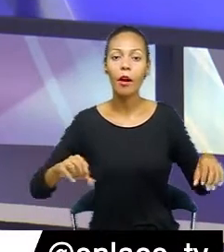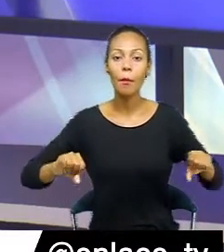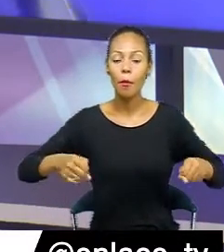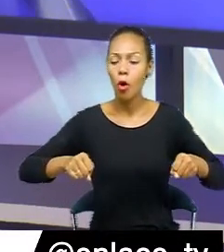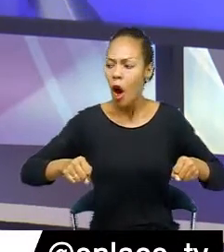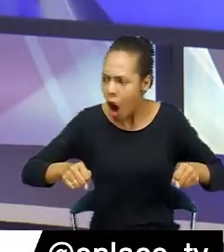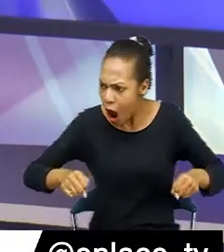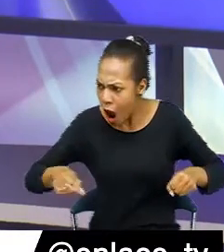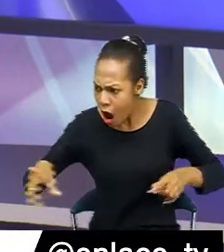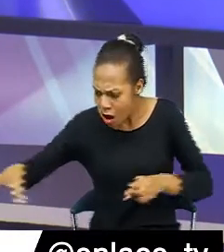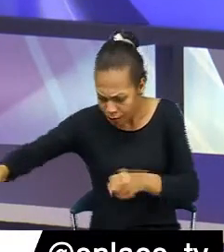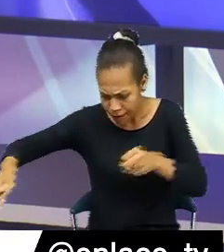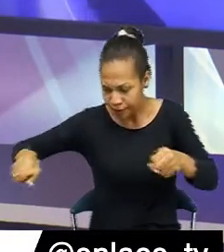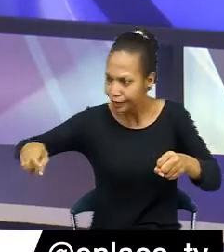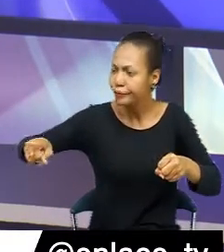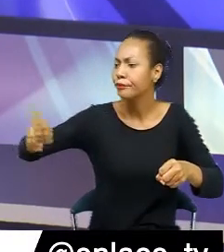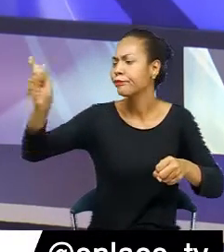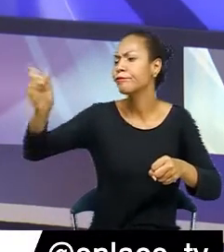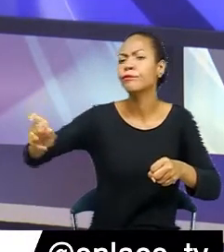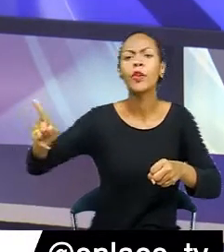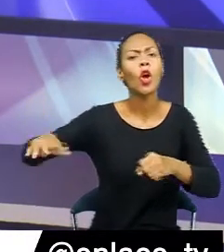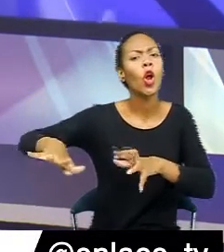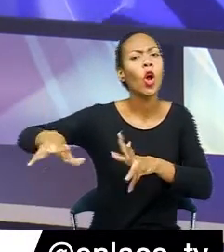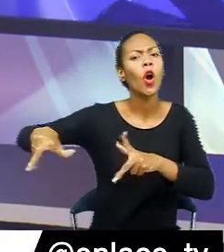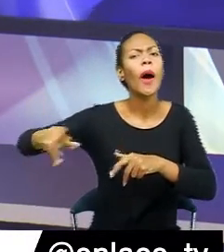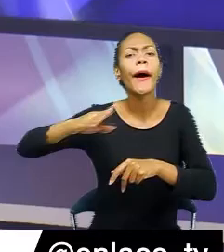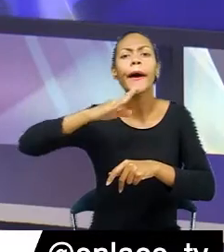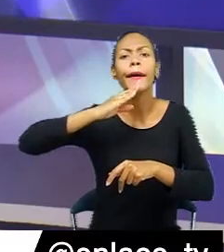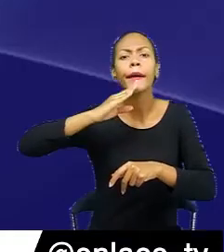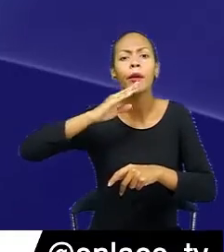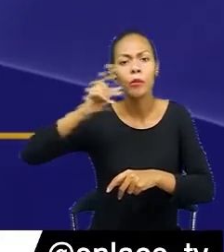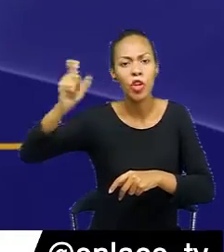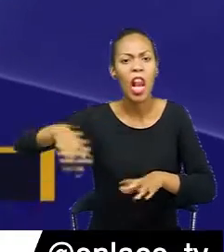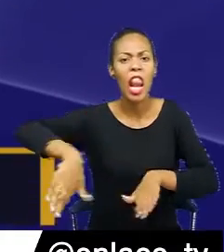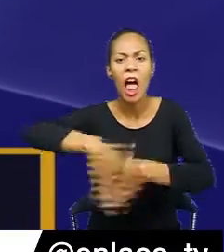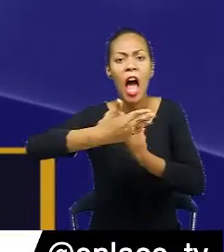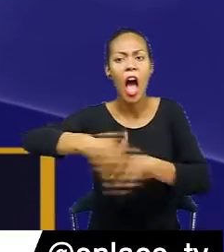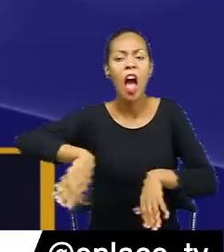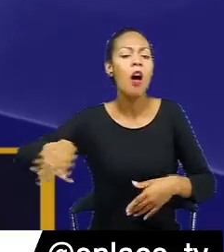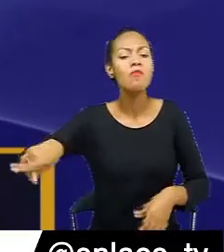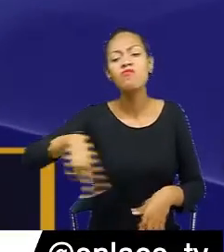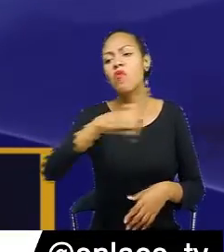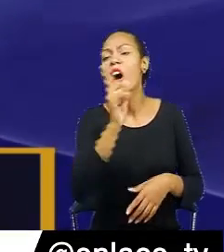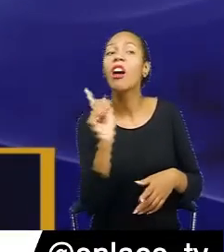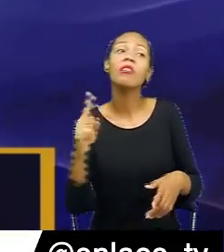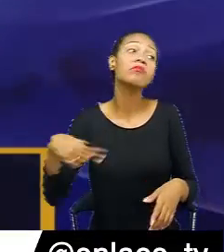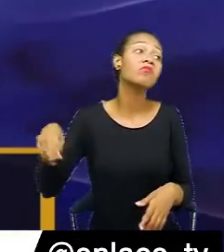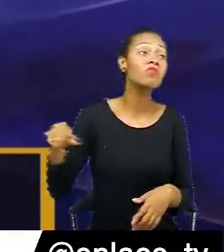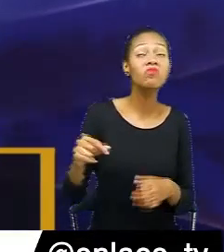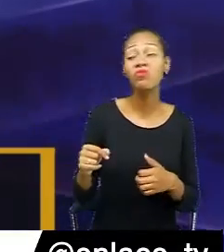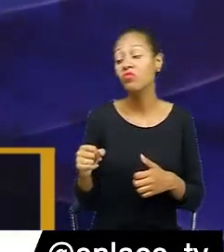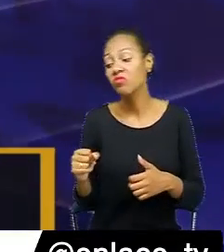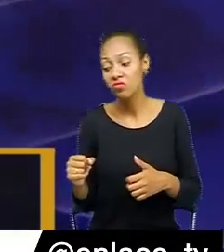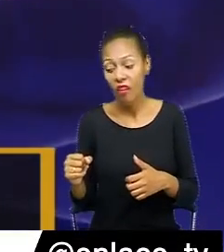habitante de calle. El hecho se registró en el barrio Torcoroma. Esta era la motocicleta Vivax de